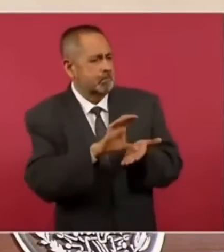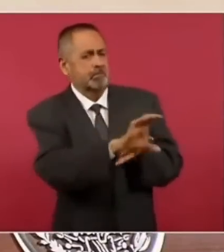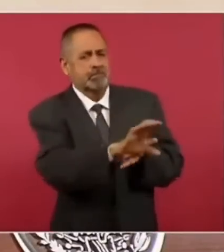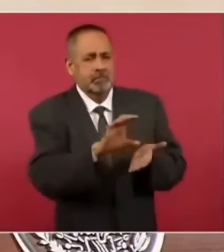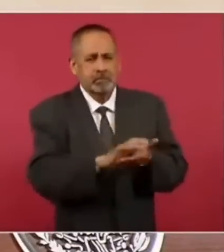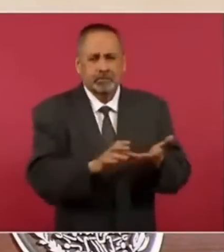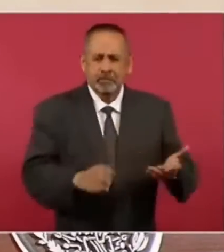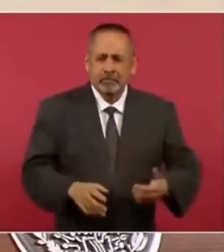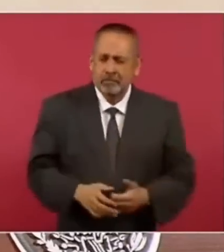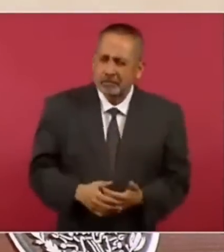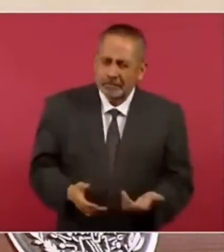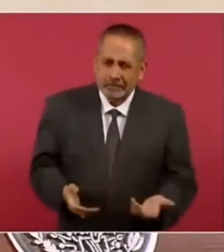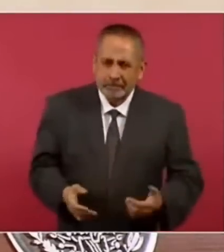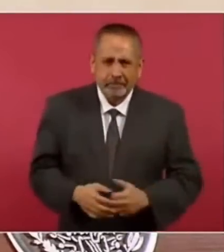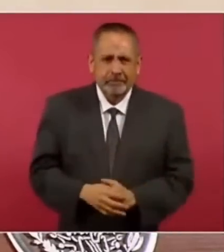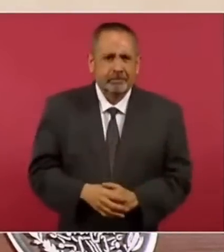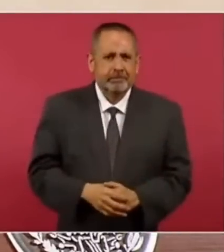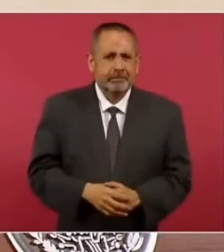¿Qué no existe